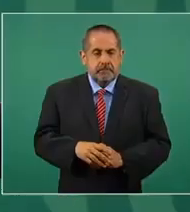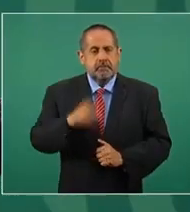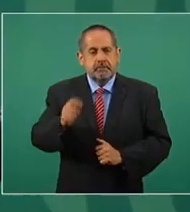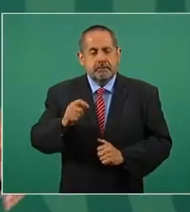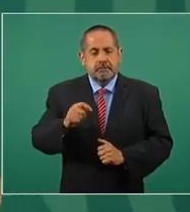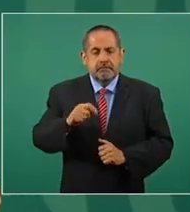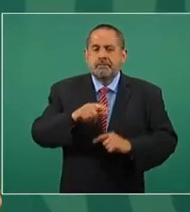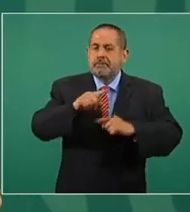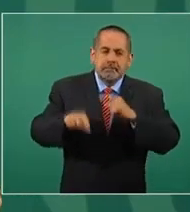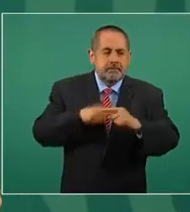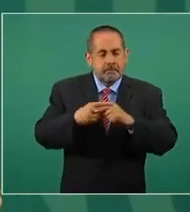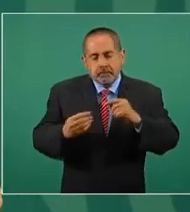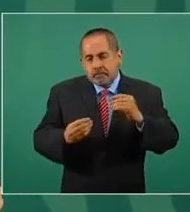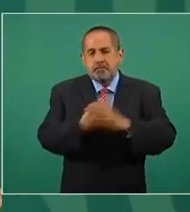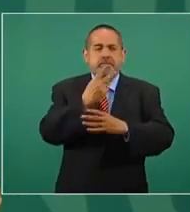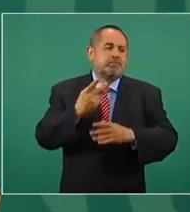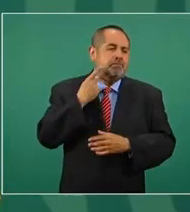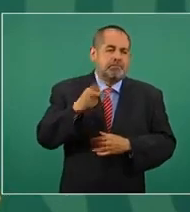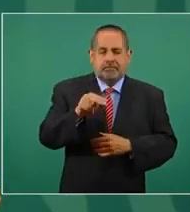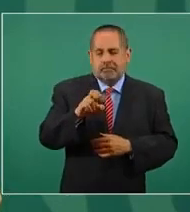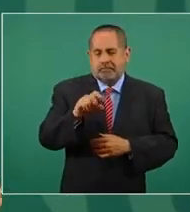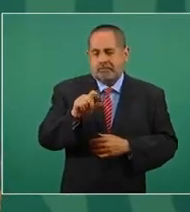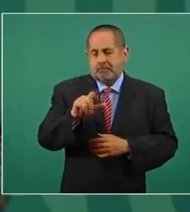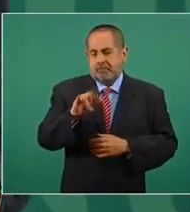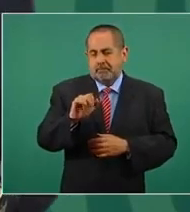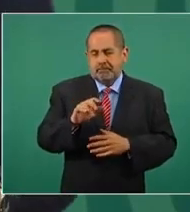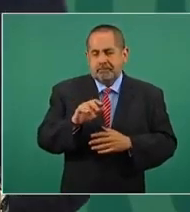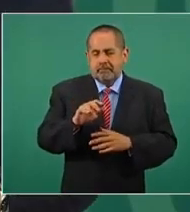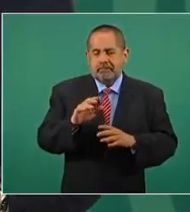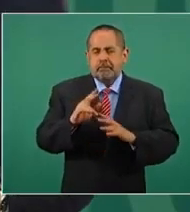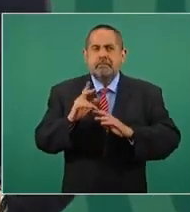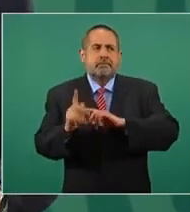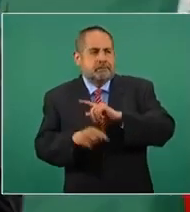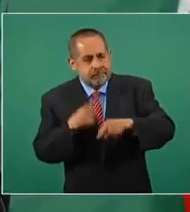Viene la política neoliberal y vuelven a la entrega.